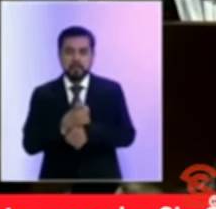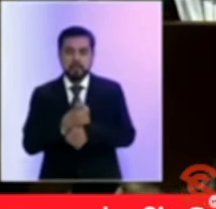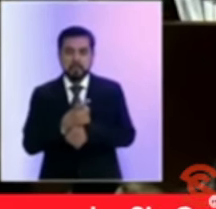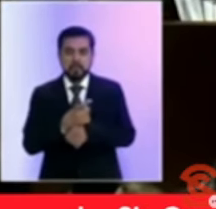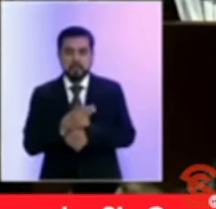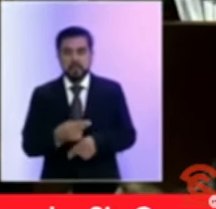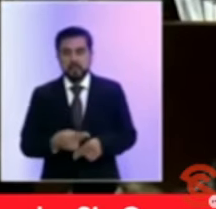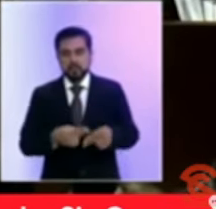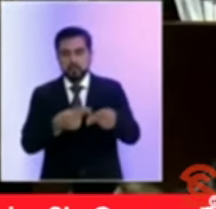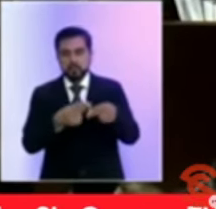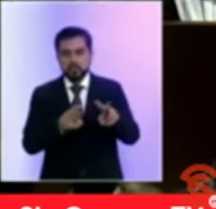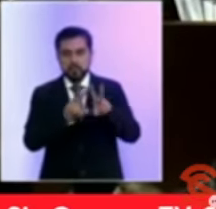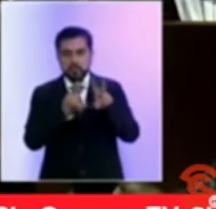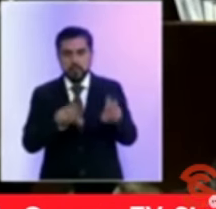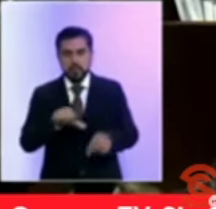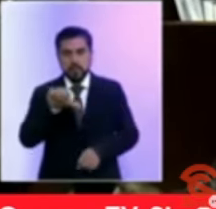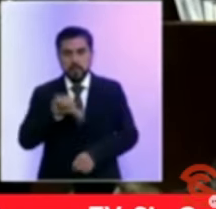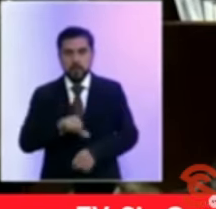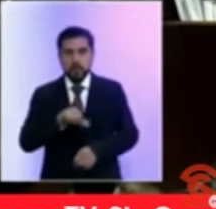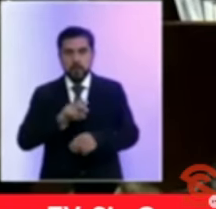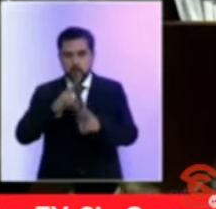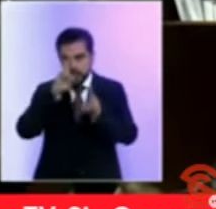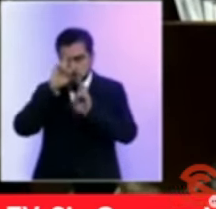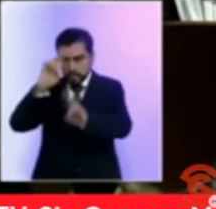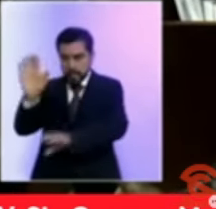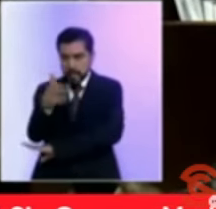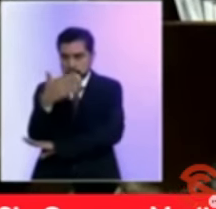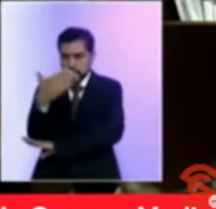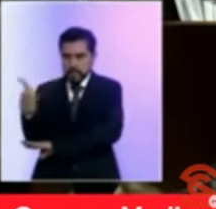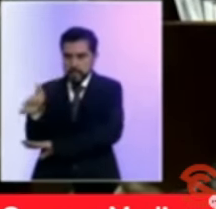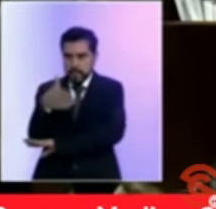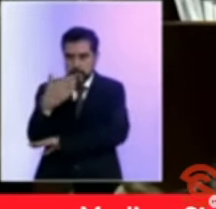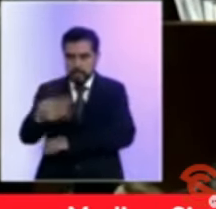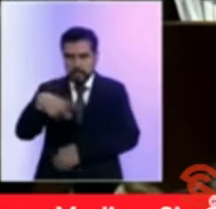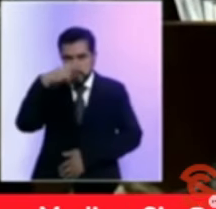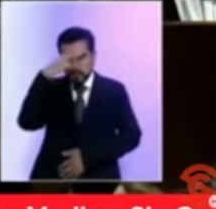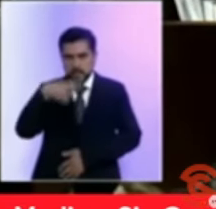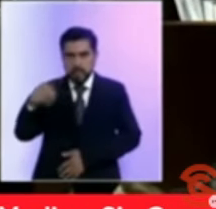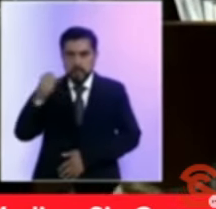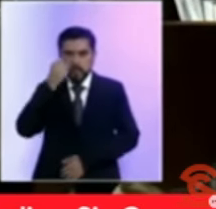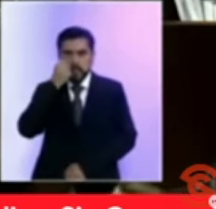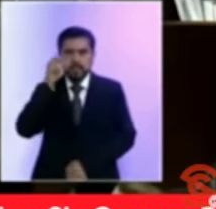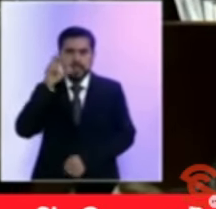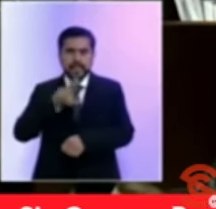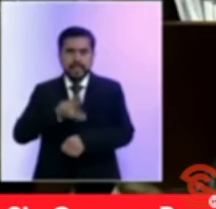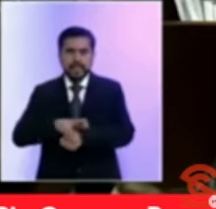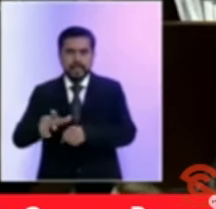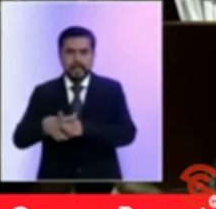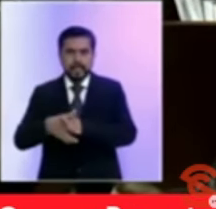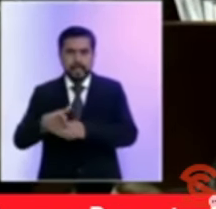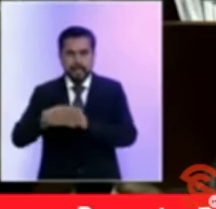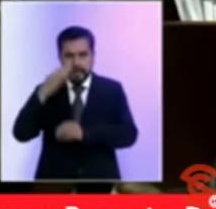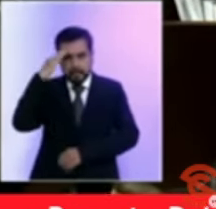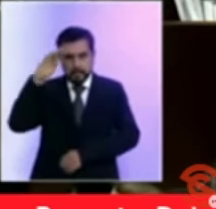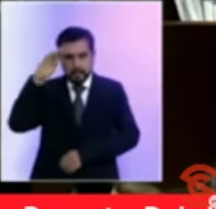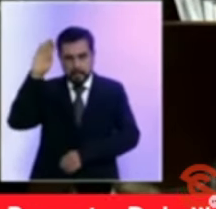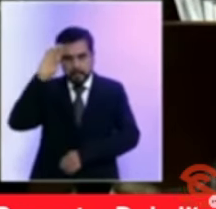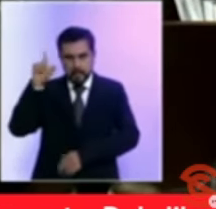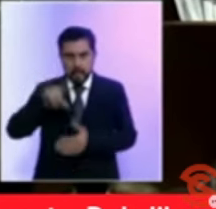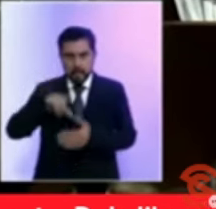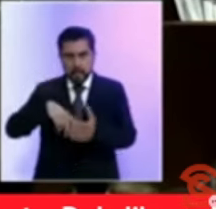realizaremos honores a la bandera nacional a cargo de la secretaría de la marina armada de